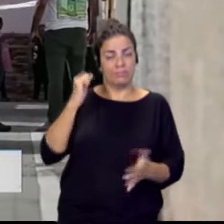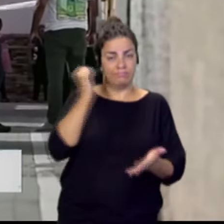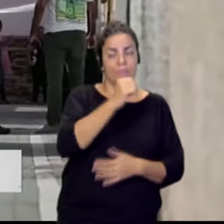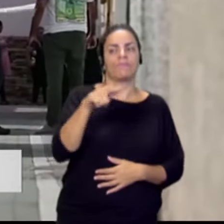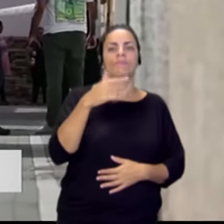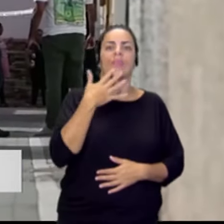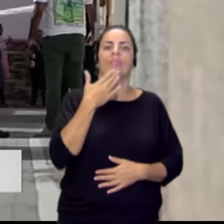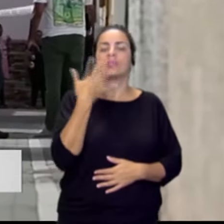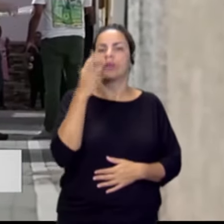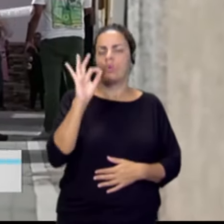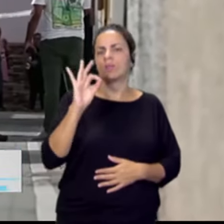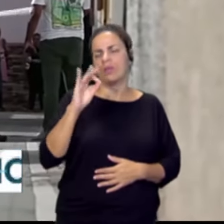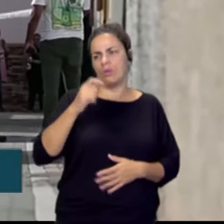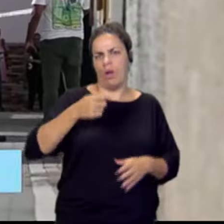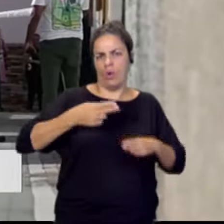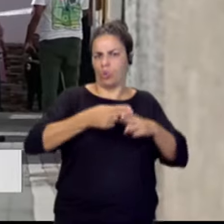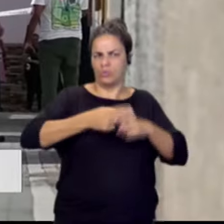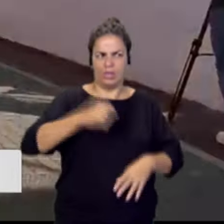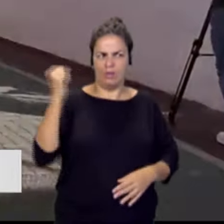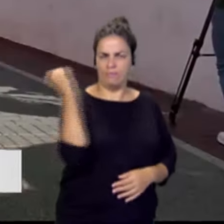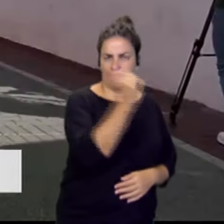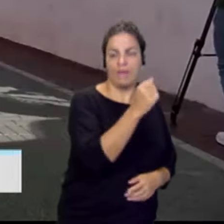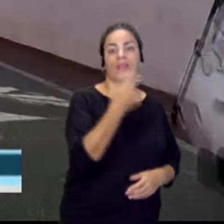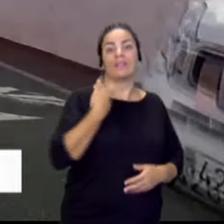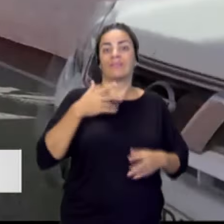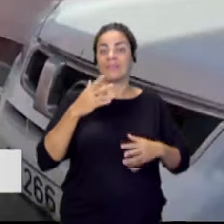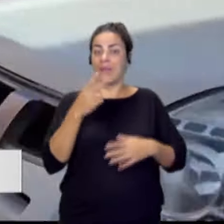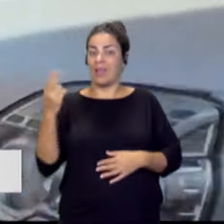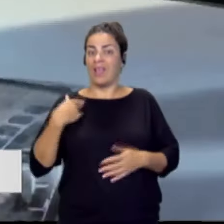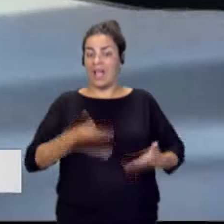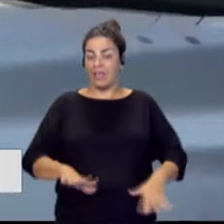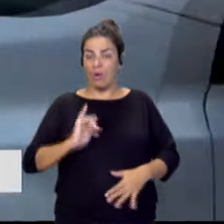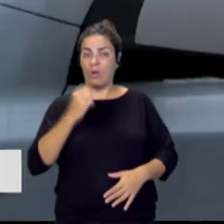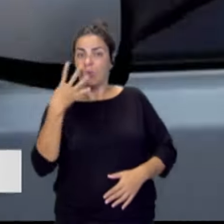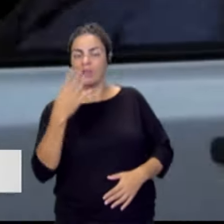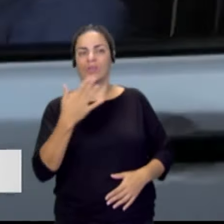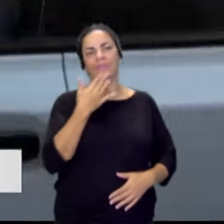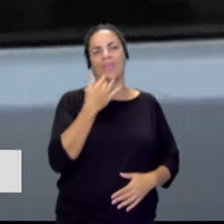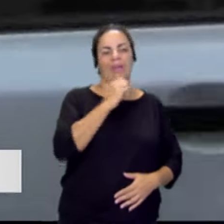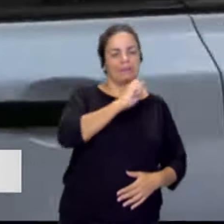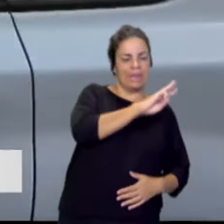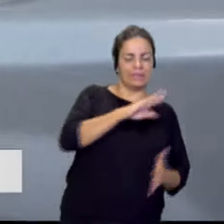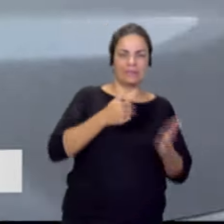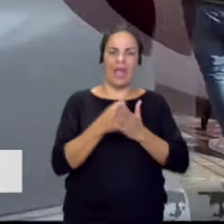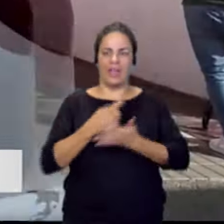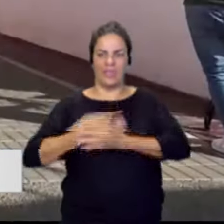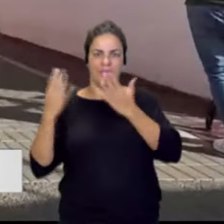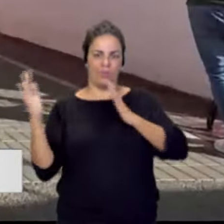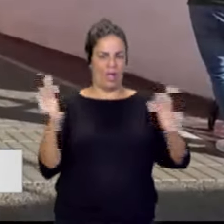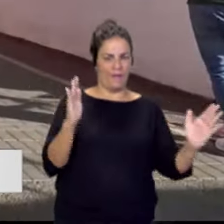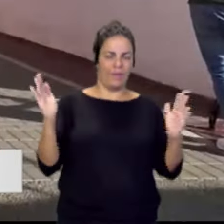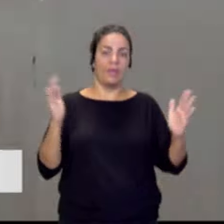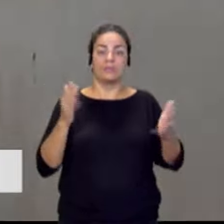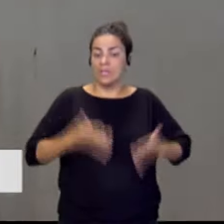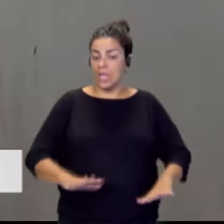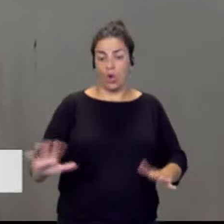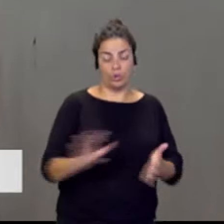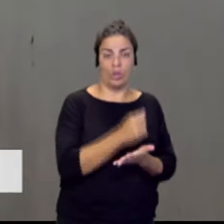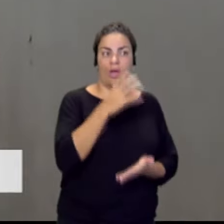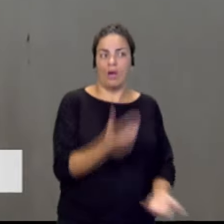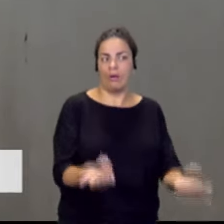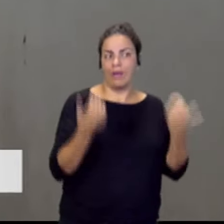blanca. La pareja tiene 4 hijos de entre 3 y 19 años. Todos han quedado bajo la tutela